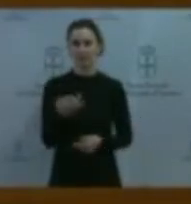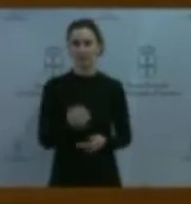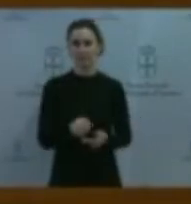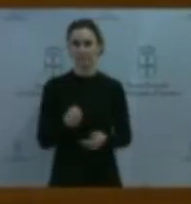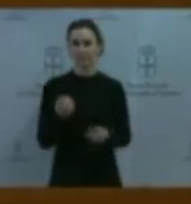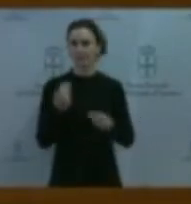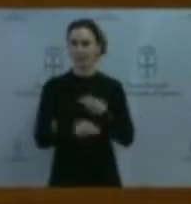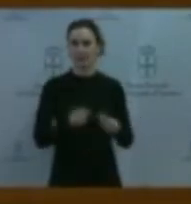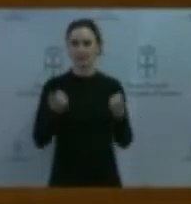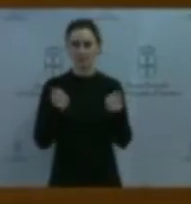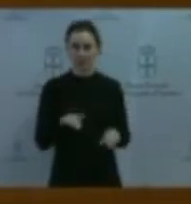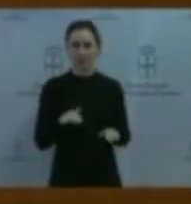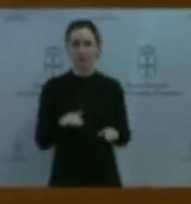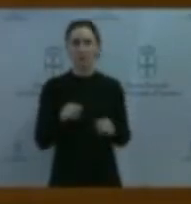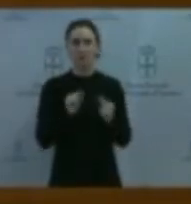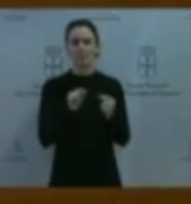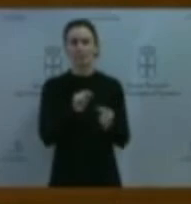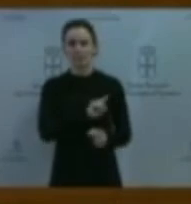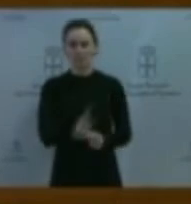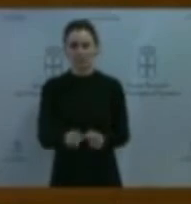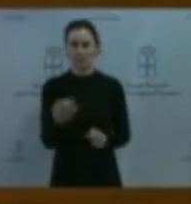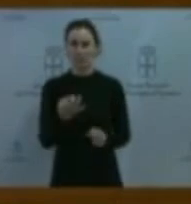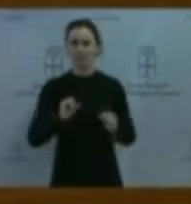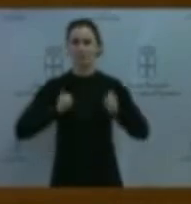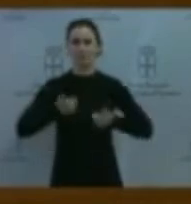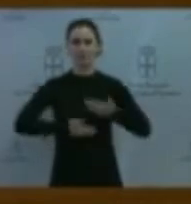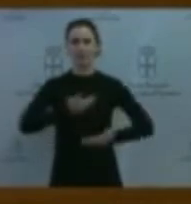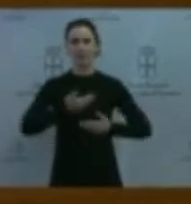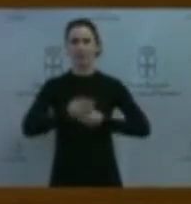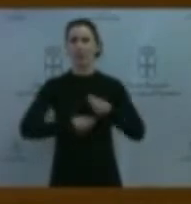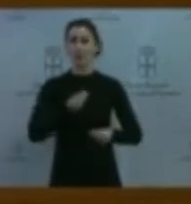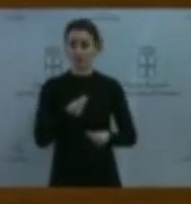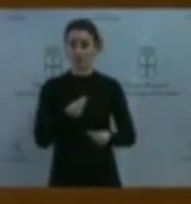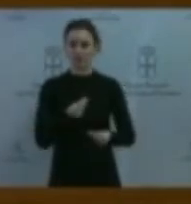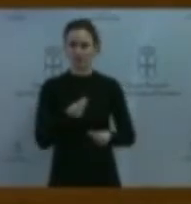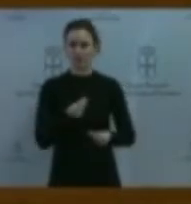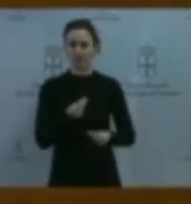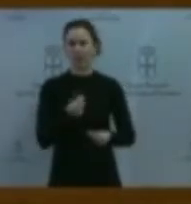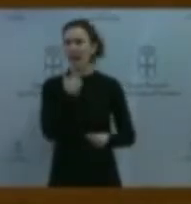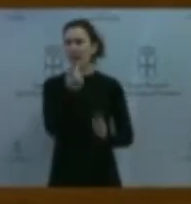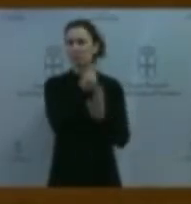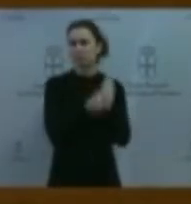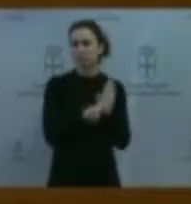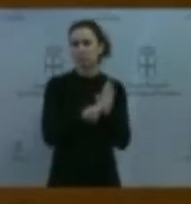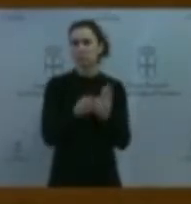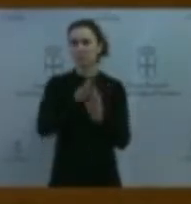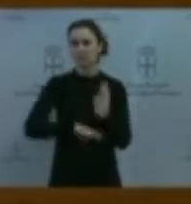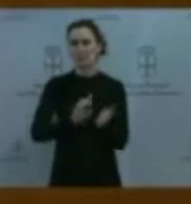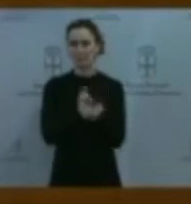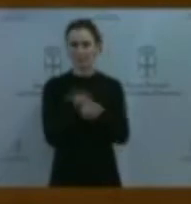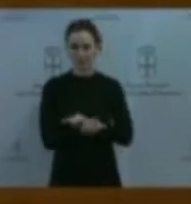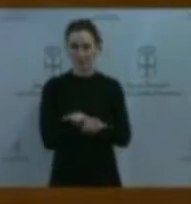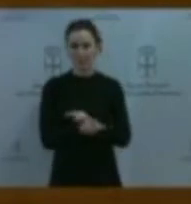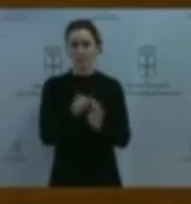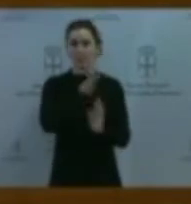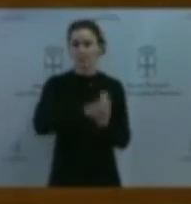nos pongamos a hacerlo. Le he puesto algunos puntos de lo que entendería que es un programa de cambio y de medidas que pueden mejorar. Algunas serán